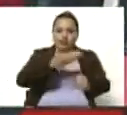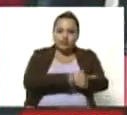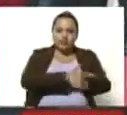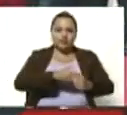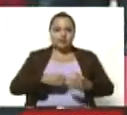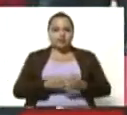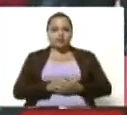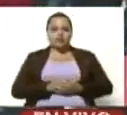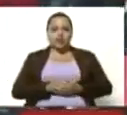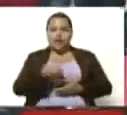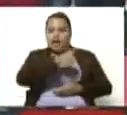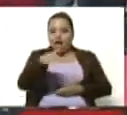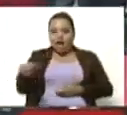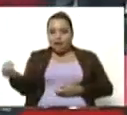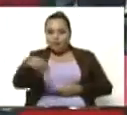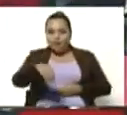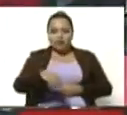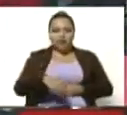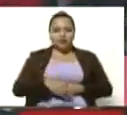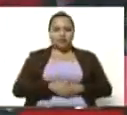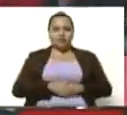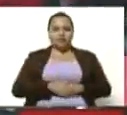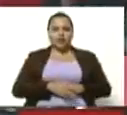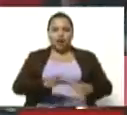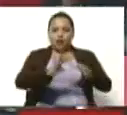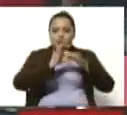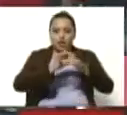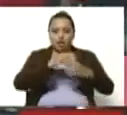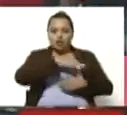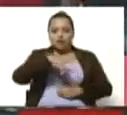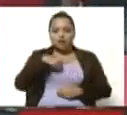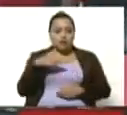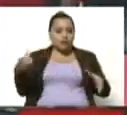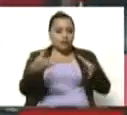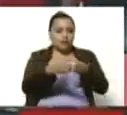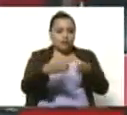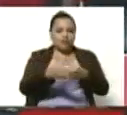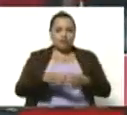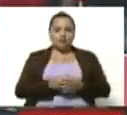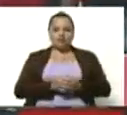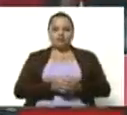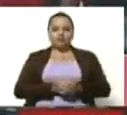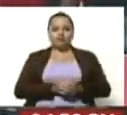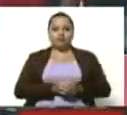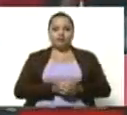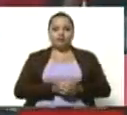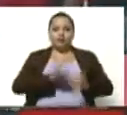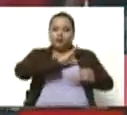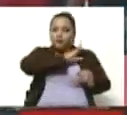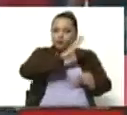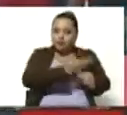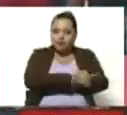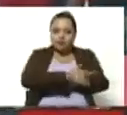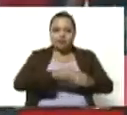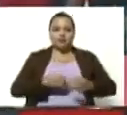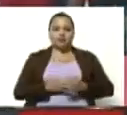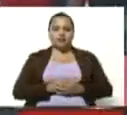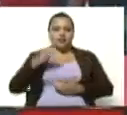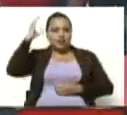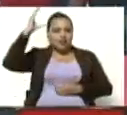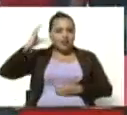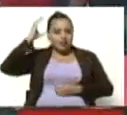cada día mayor de la unidad de nuestro partido para fortalecer la